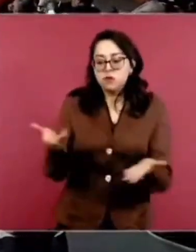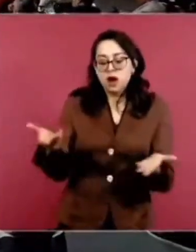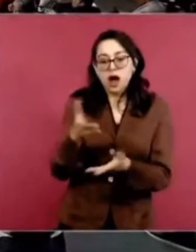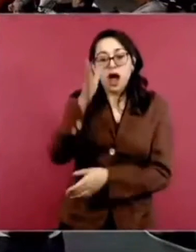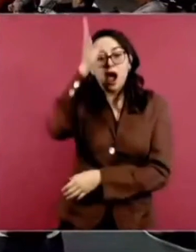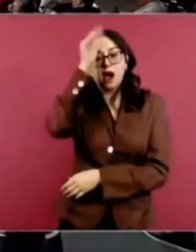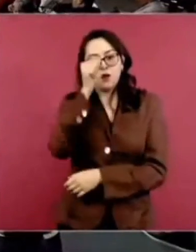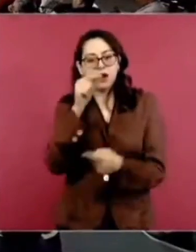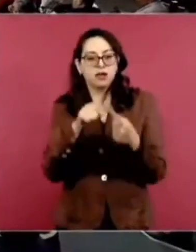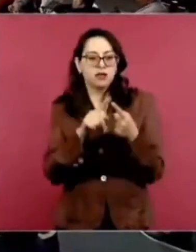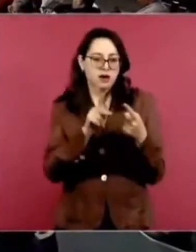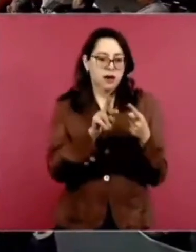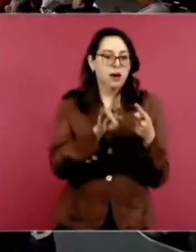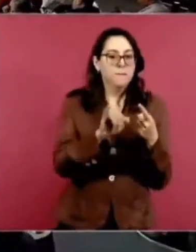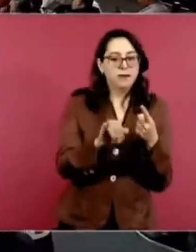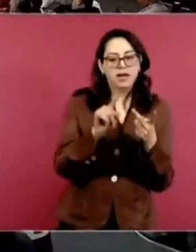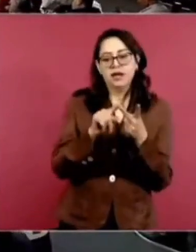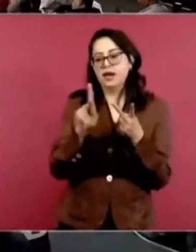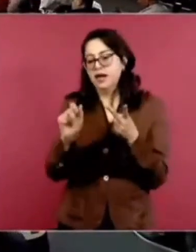que se